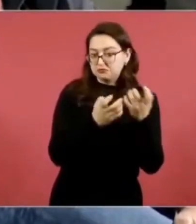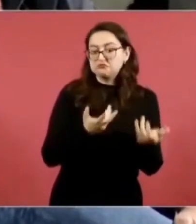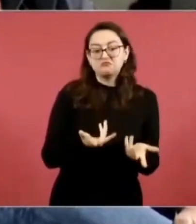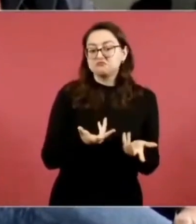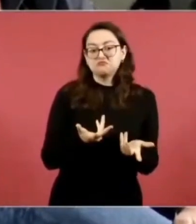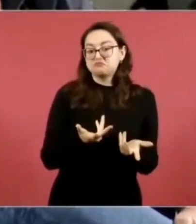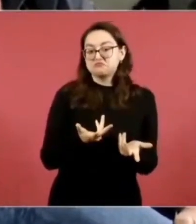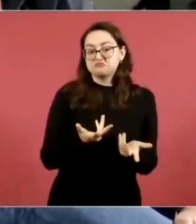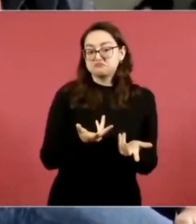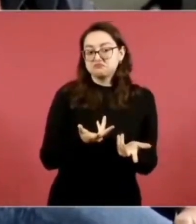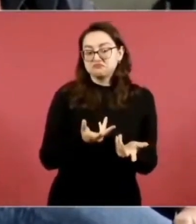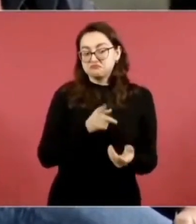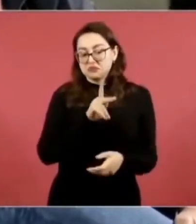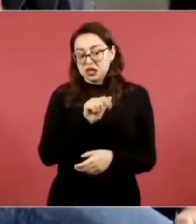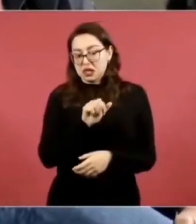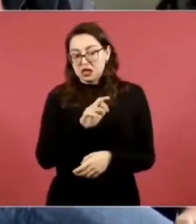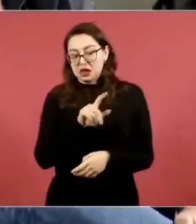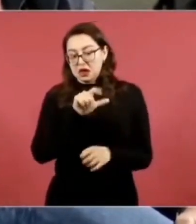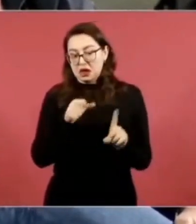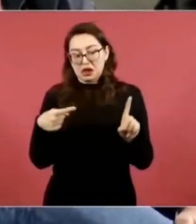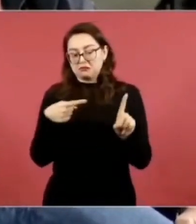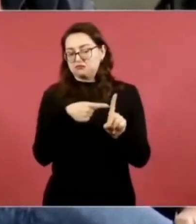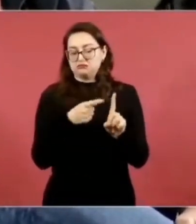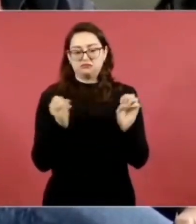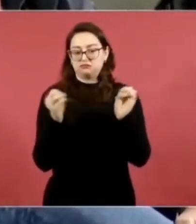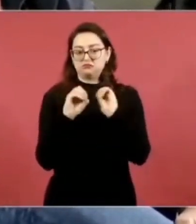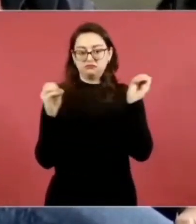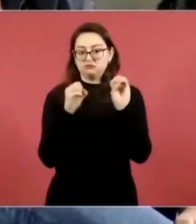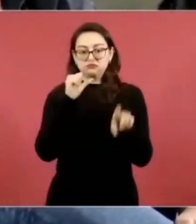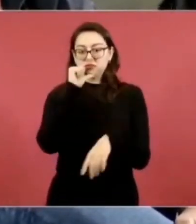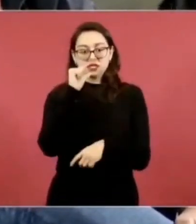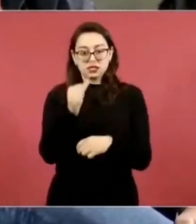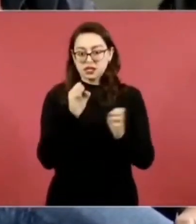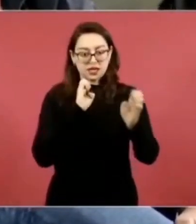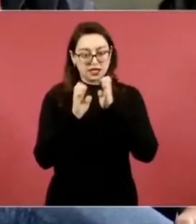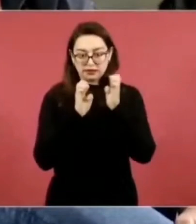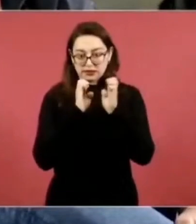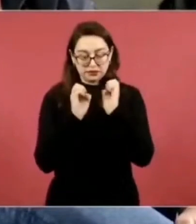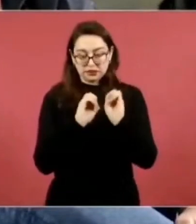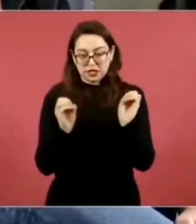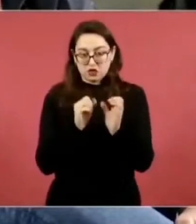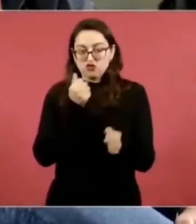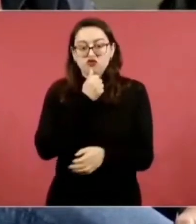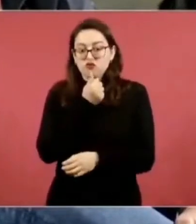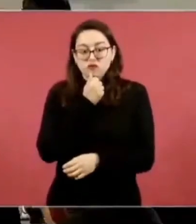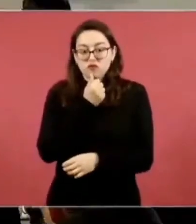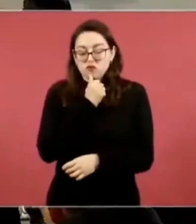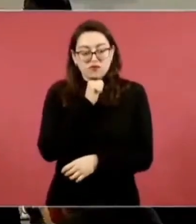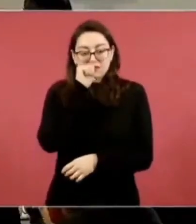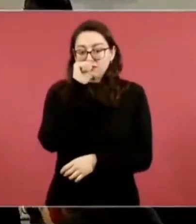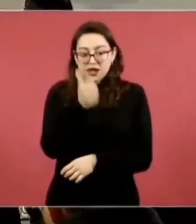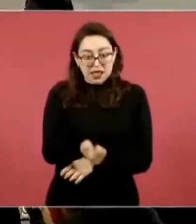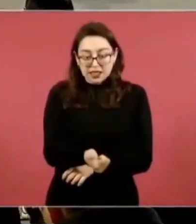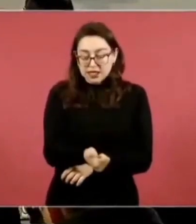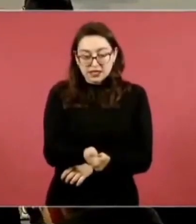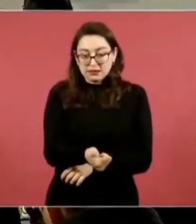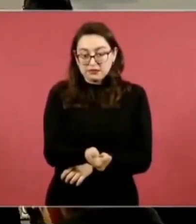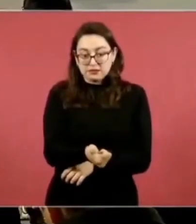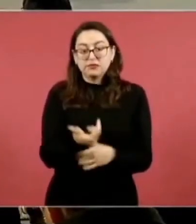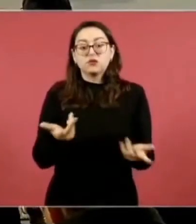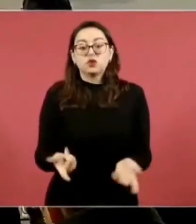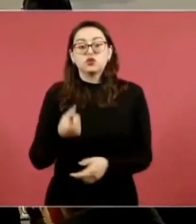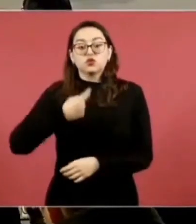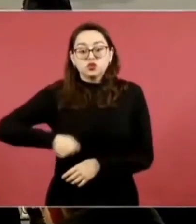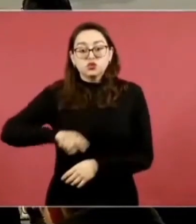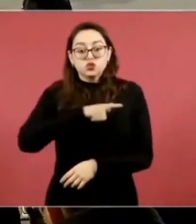Carla, hasta la fecha, no dio entrevista a ningún medio de comunicación. Cuando nosotros la